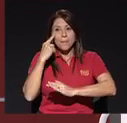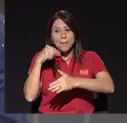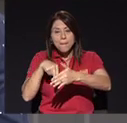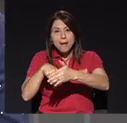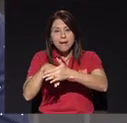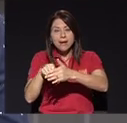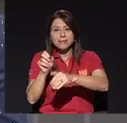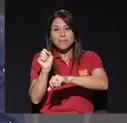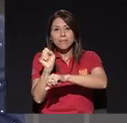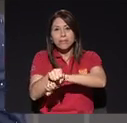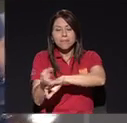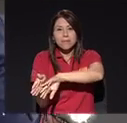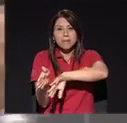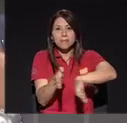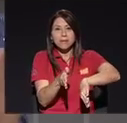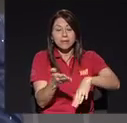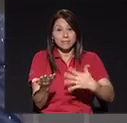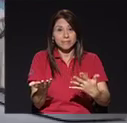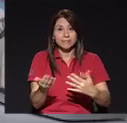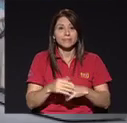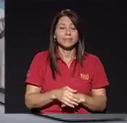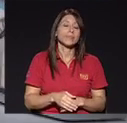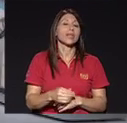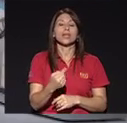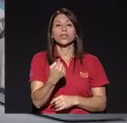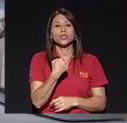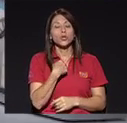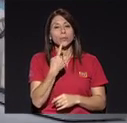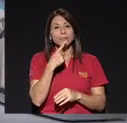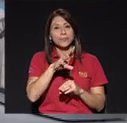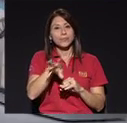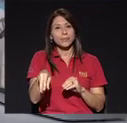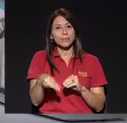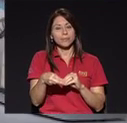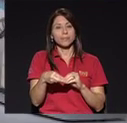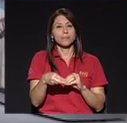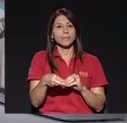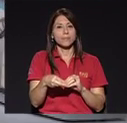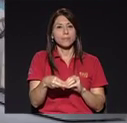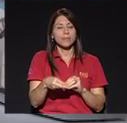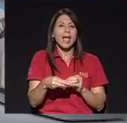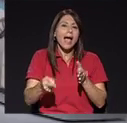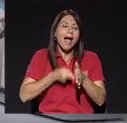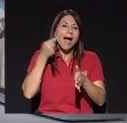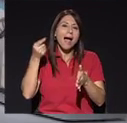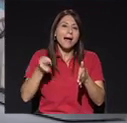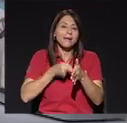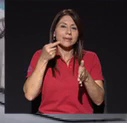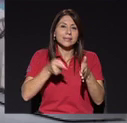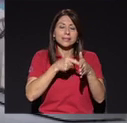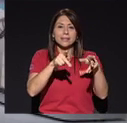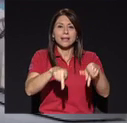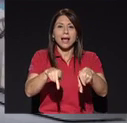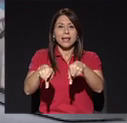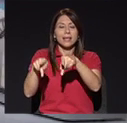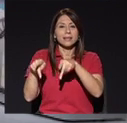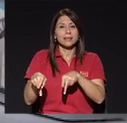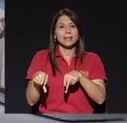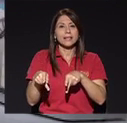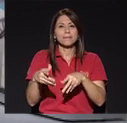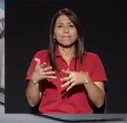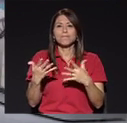más bien rompo barreras. Y yo agregaría aquí un punto importante, es que a veces la gente se